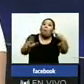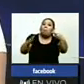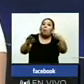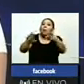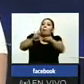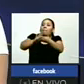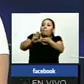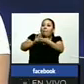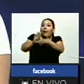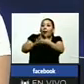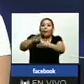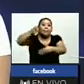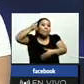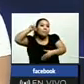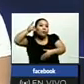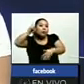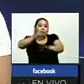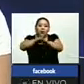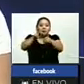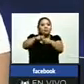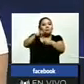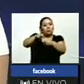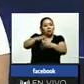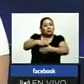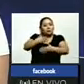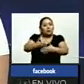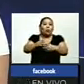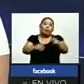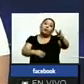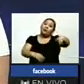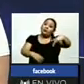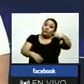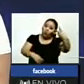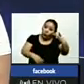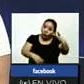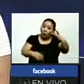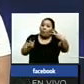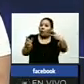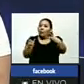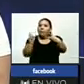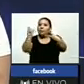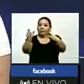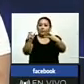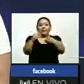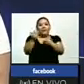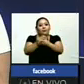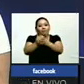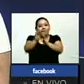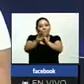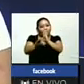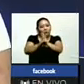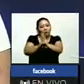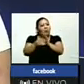de compensación a maestros por retiro voluntario y el otro a los cursos de ascenso en la PNC. Pero, ¿cuáles son las implicaciones